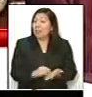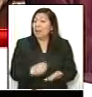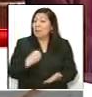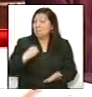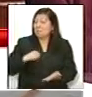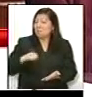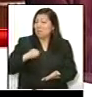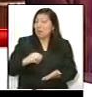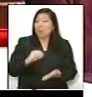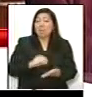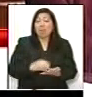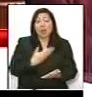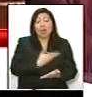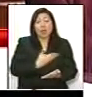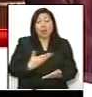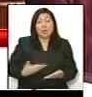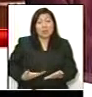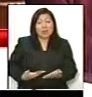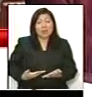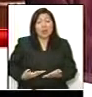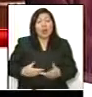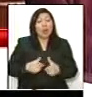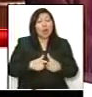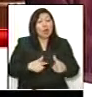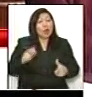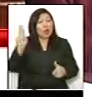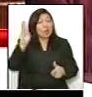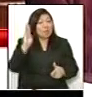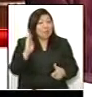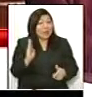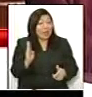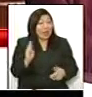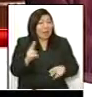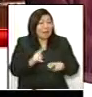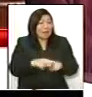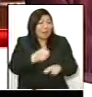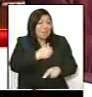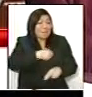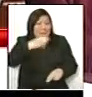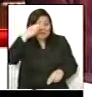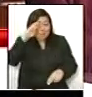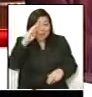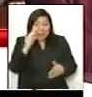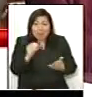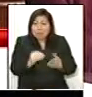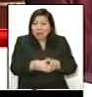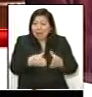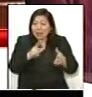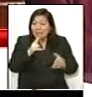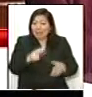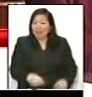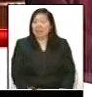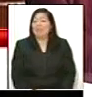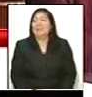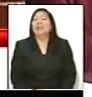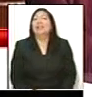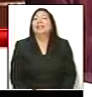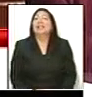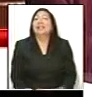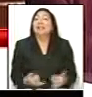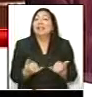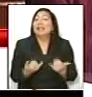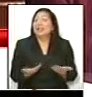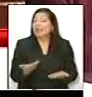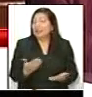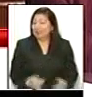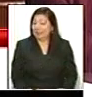municipios, más gobiernos locales que en Brasil, más gobiernos locales que en Argentina, que en México, que son países mucho más grandes que el Perú. Y eso no se